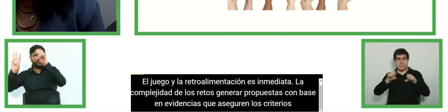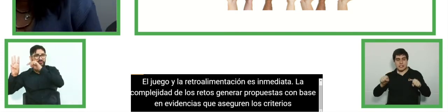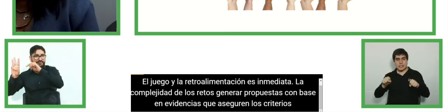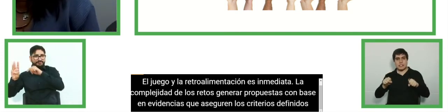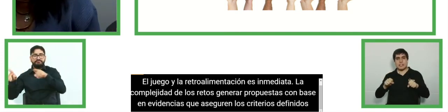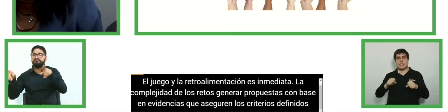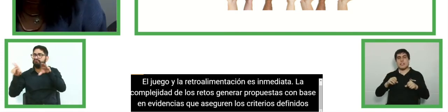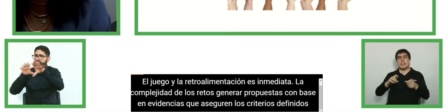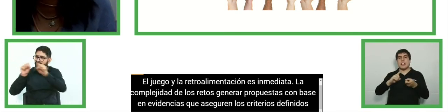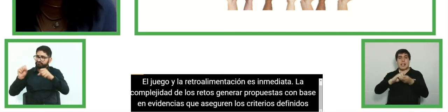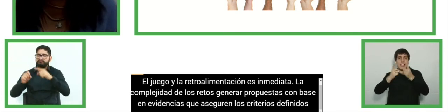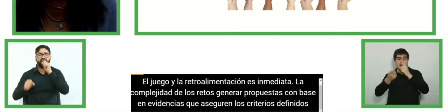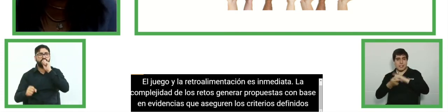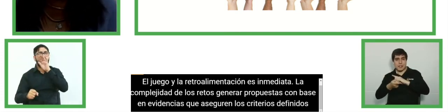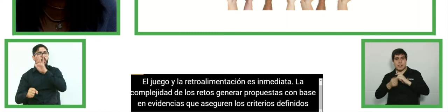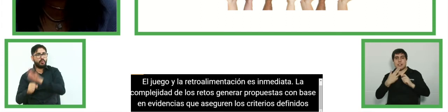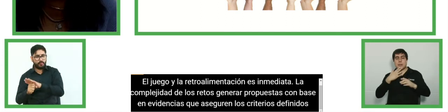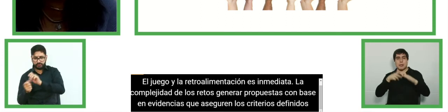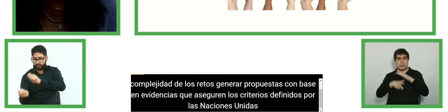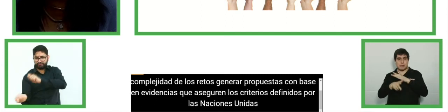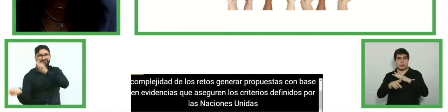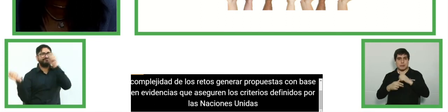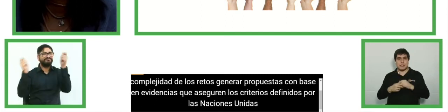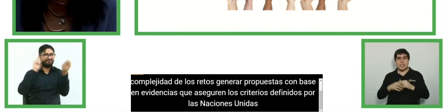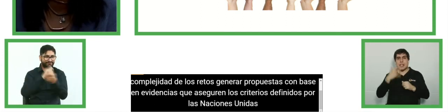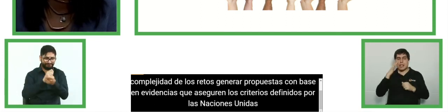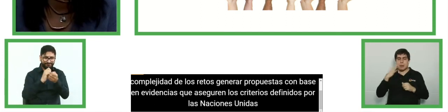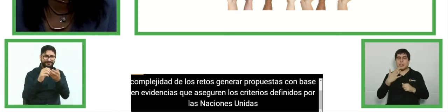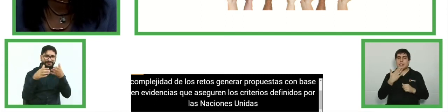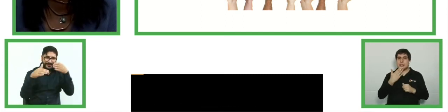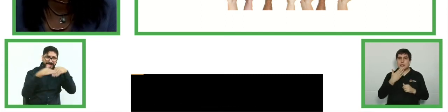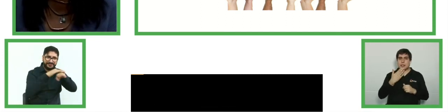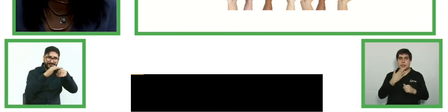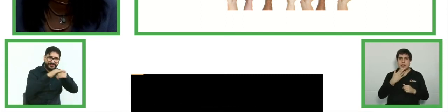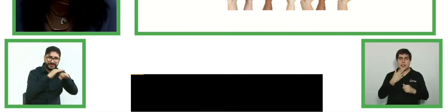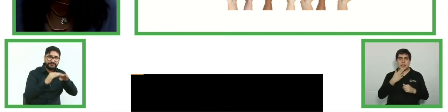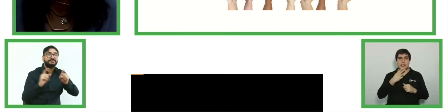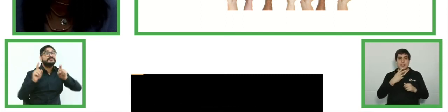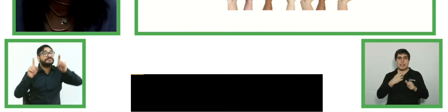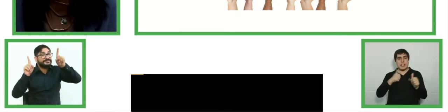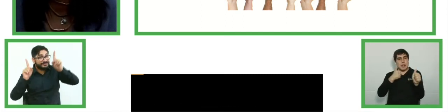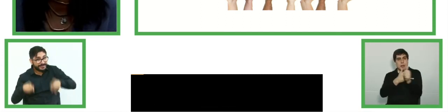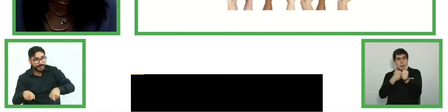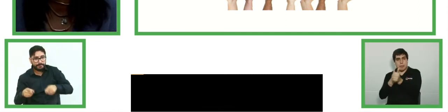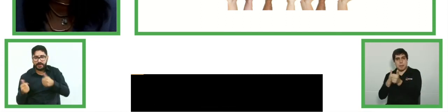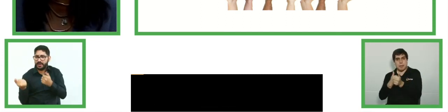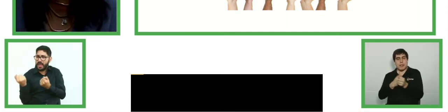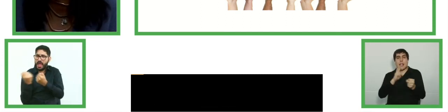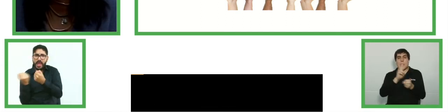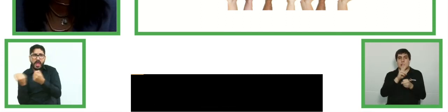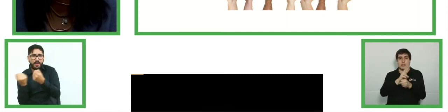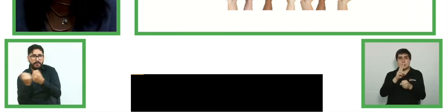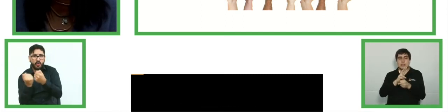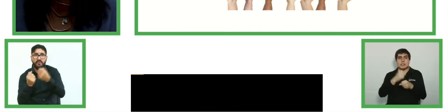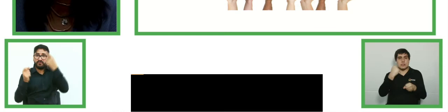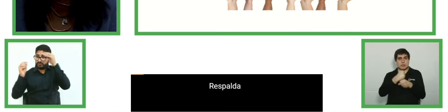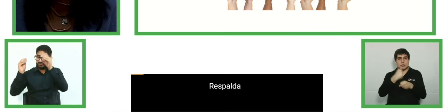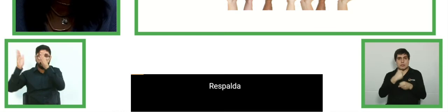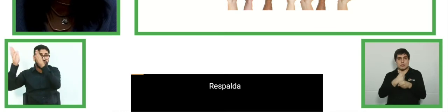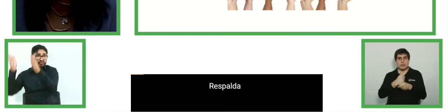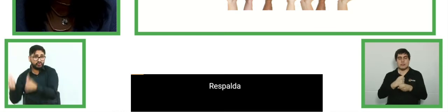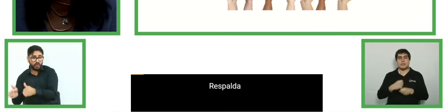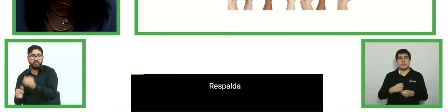asequibilidad, adaptabilidad y accesibilidad. No menos importante es respaldar de forma efectiva al profesorado en su quehacer